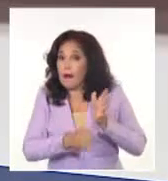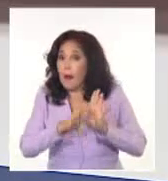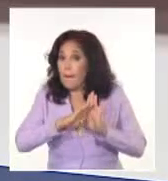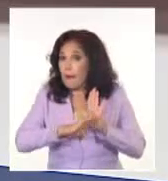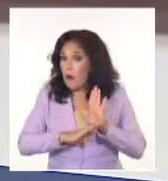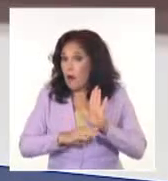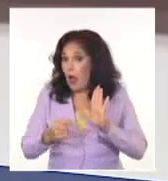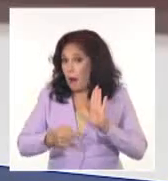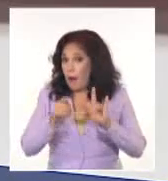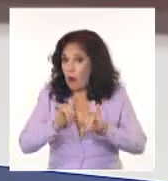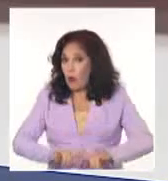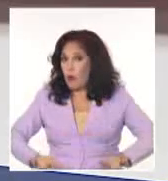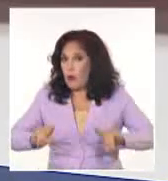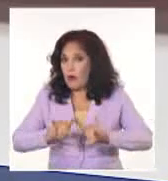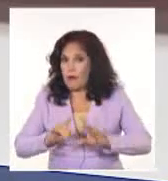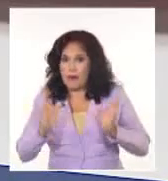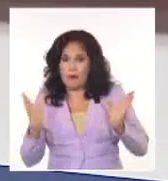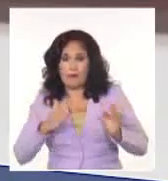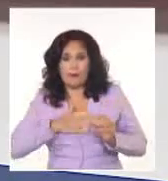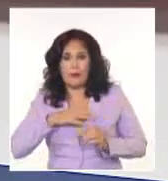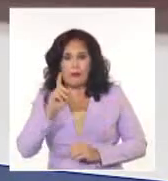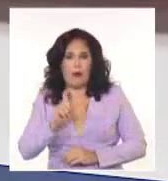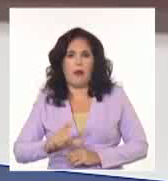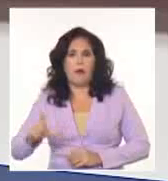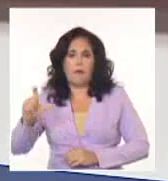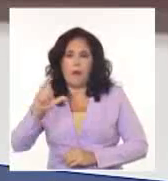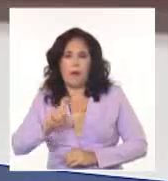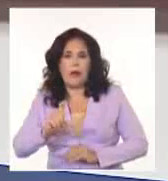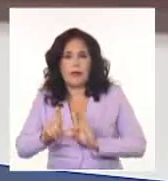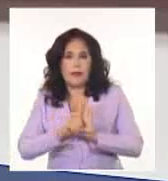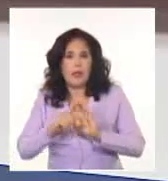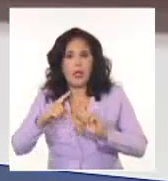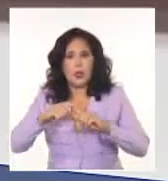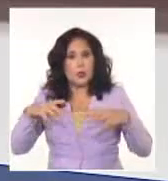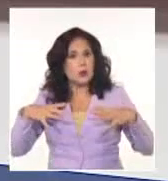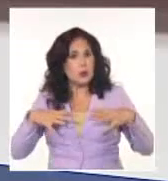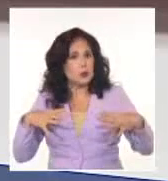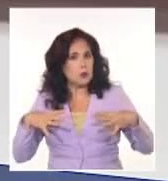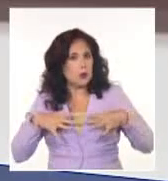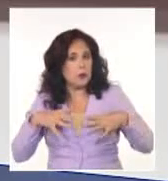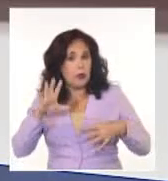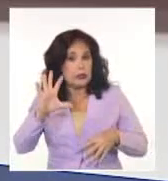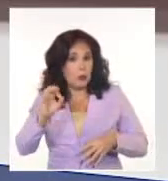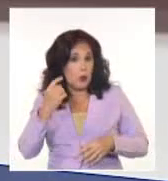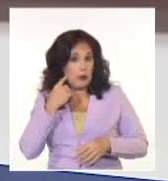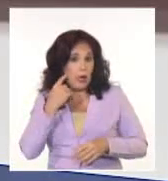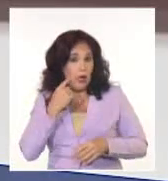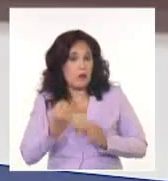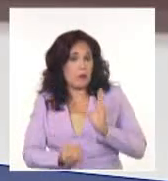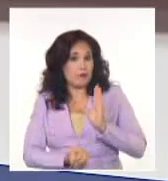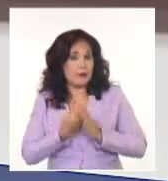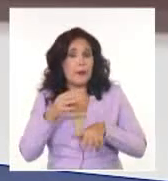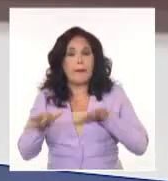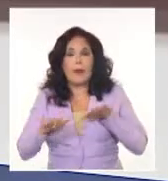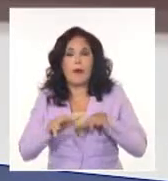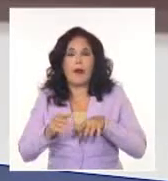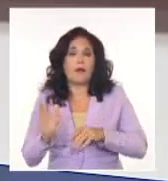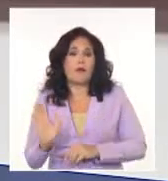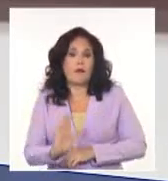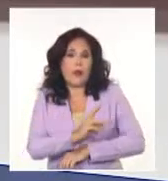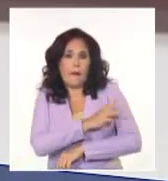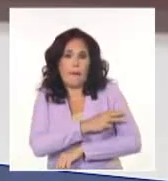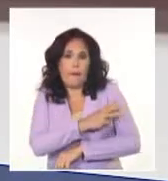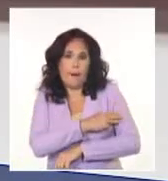tiene la Universidad Ignacio Agramonte. La de licenciatura en turismo cumple una década preparando a jóvenes egresados del preuniversitario, cuyo